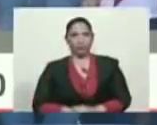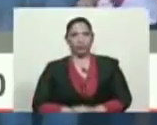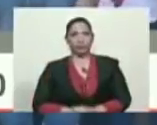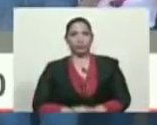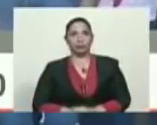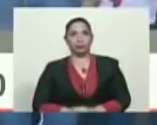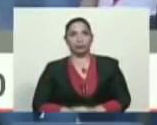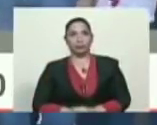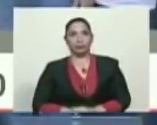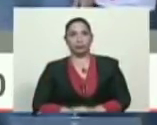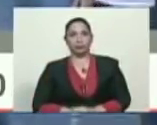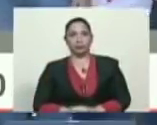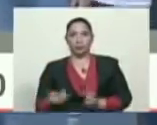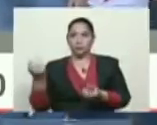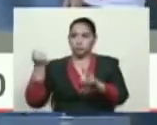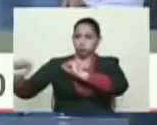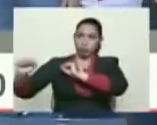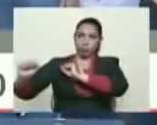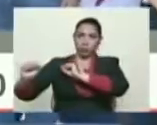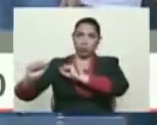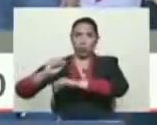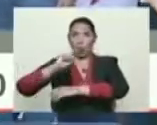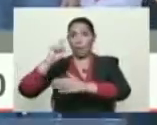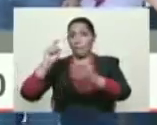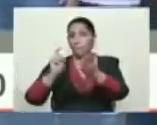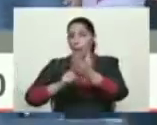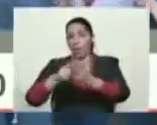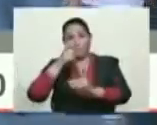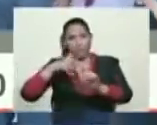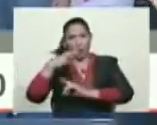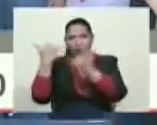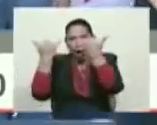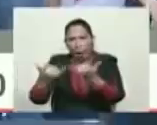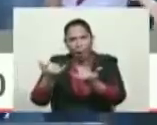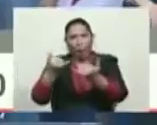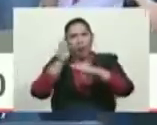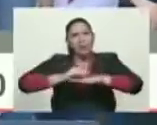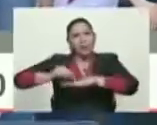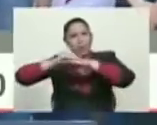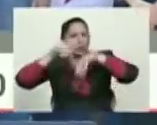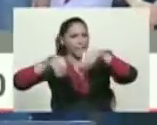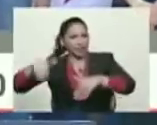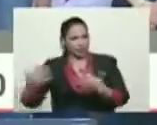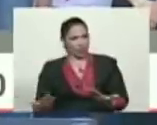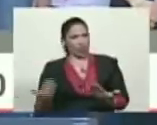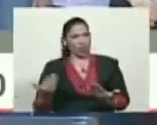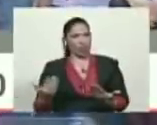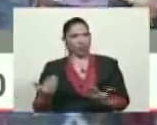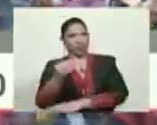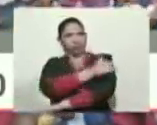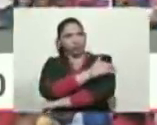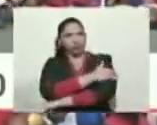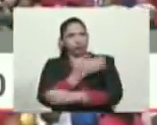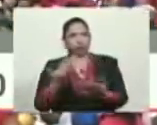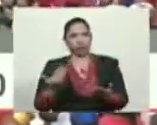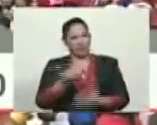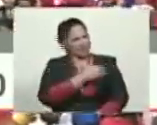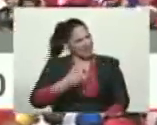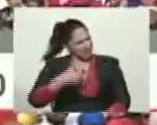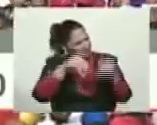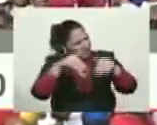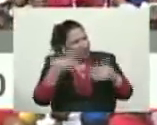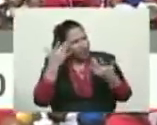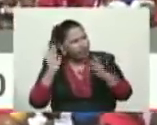Es un desprecio absoluto por el pueblo. Ellos ahora están llamando a elecciones. Elecciones, quieren elecciones, ¿qué